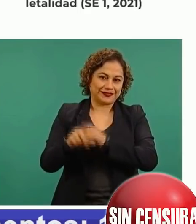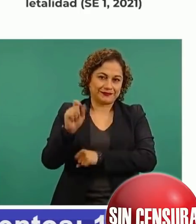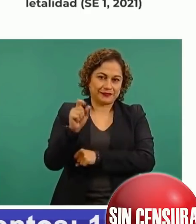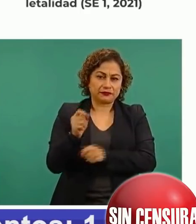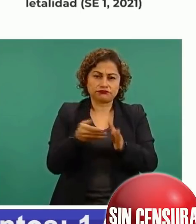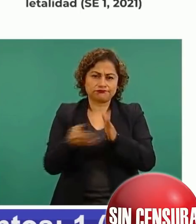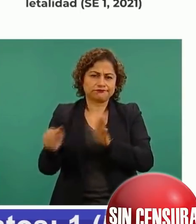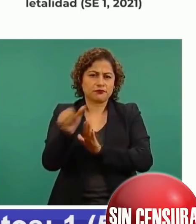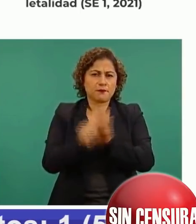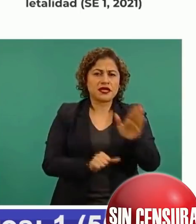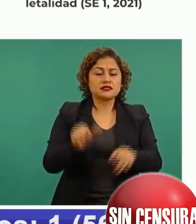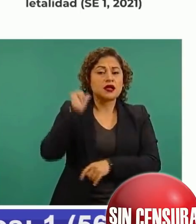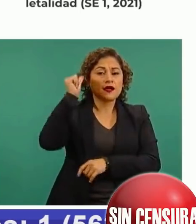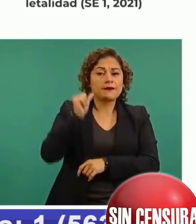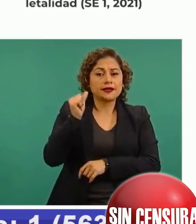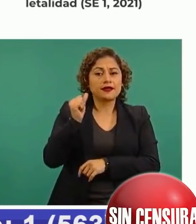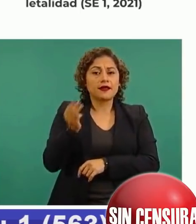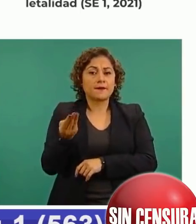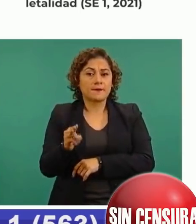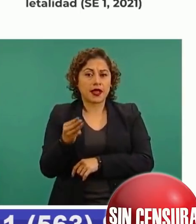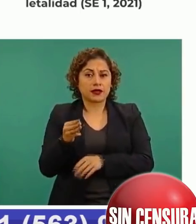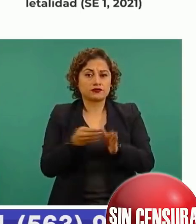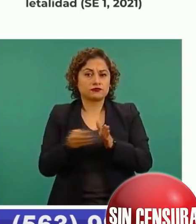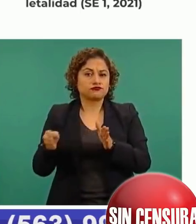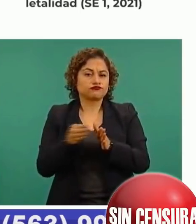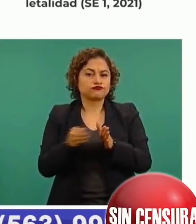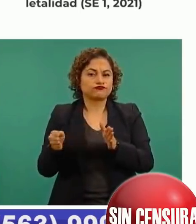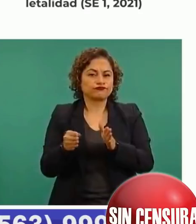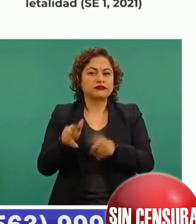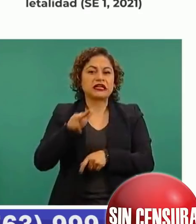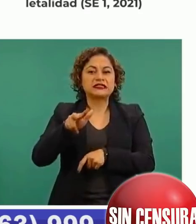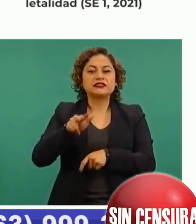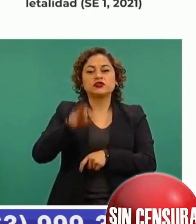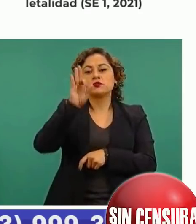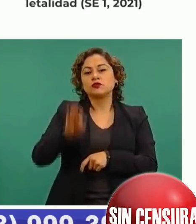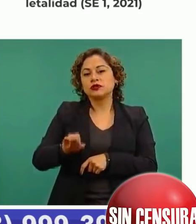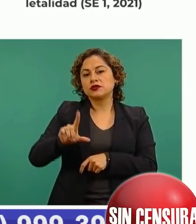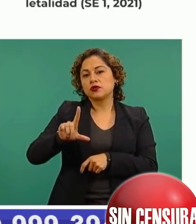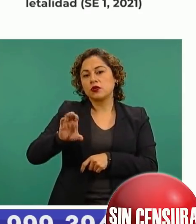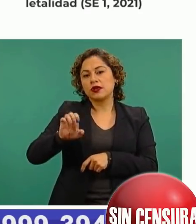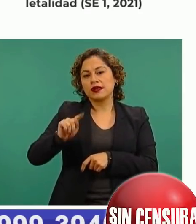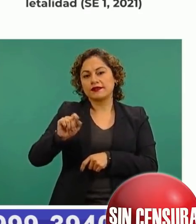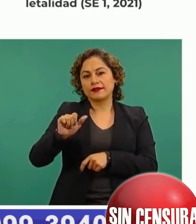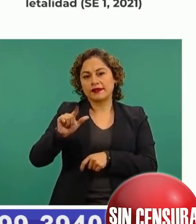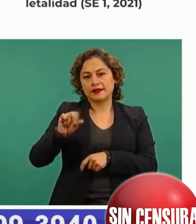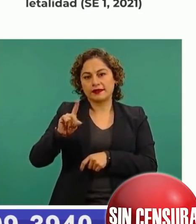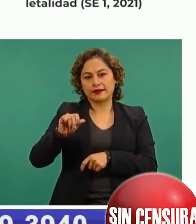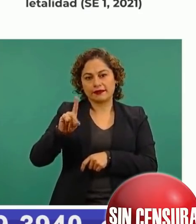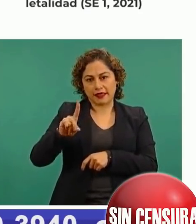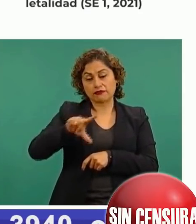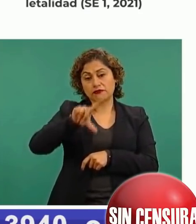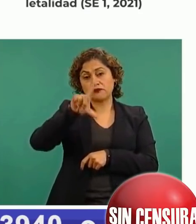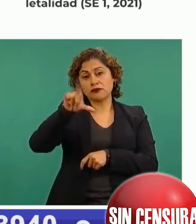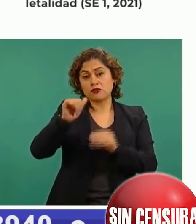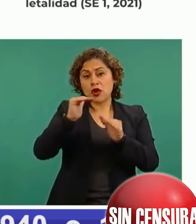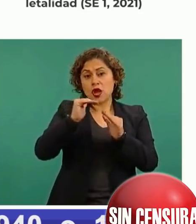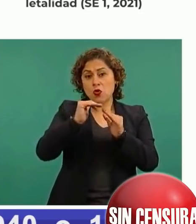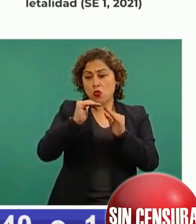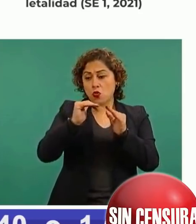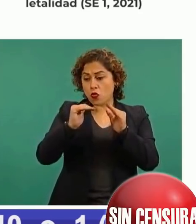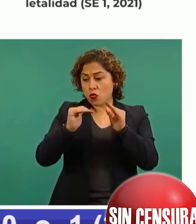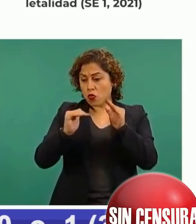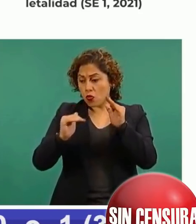mayo, tuvimos una 18% de letalidad, pero después esta ha ido bajando a lo largo del